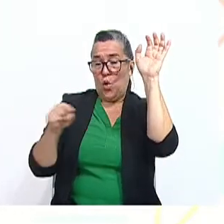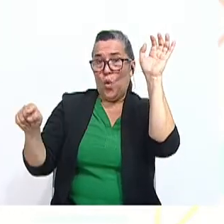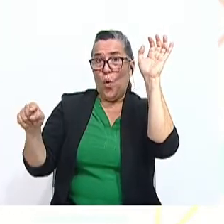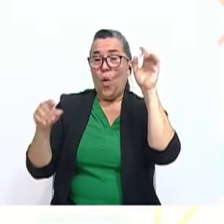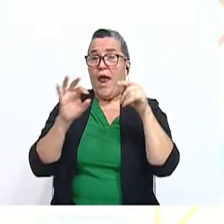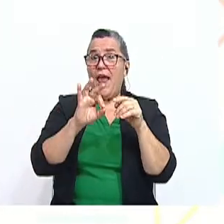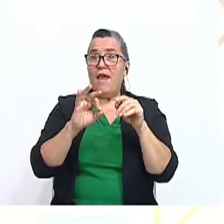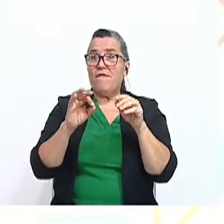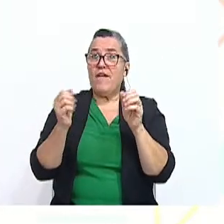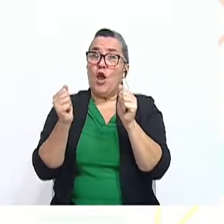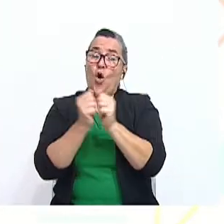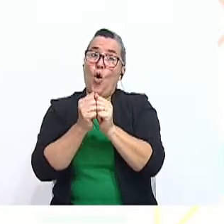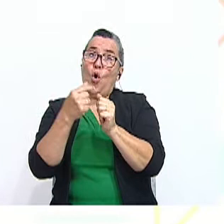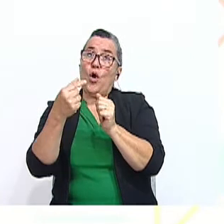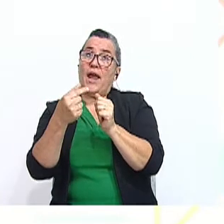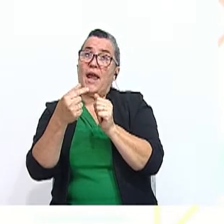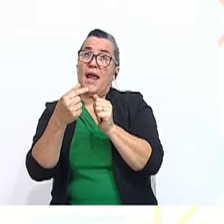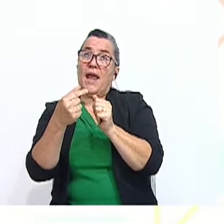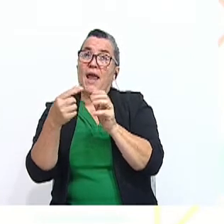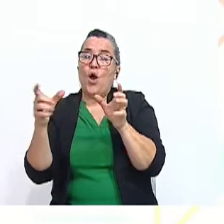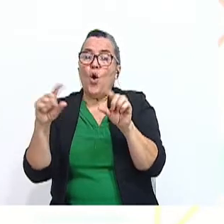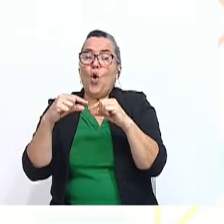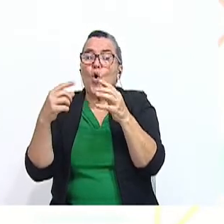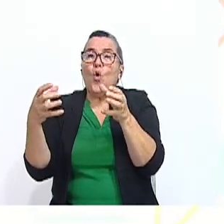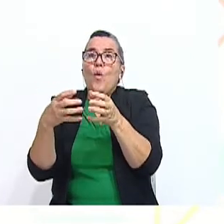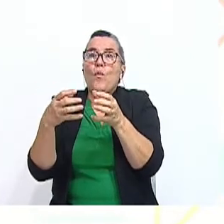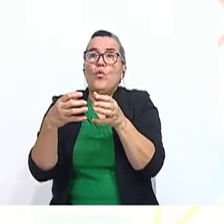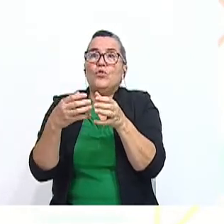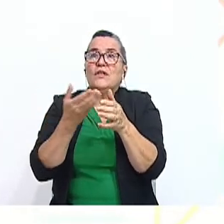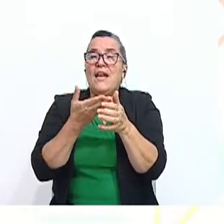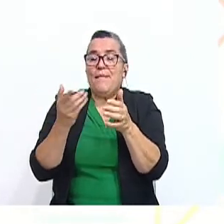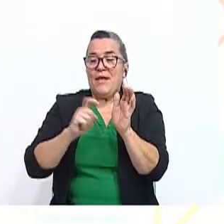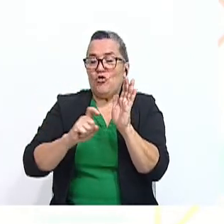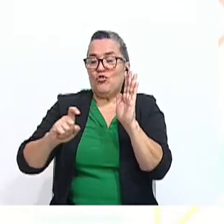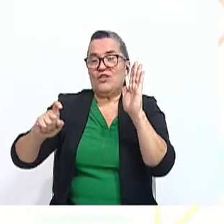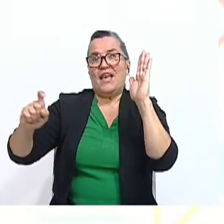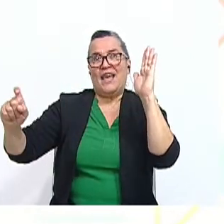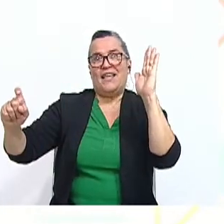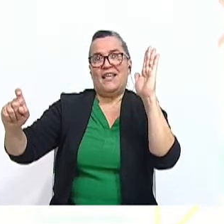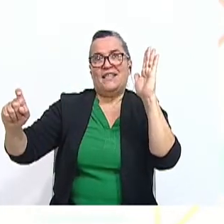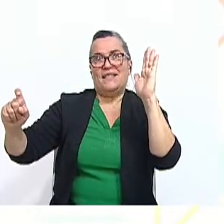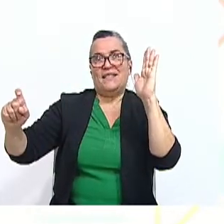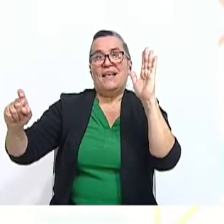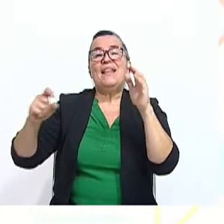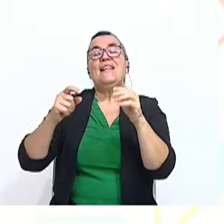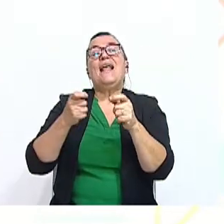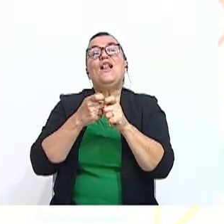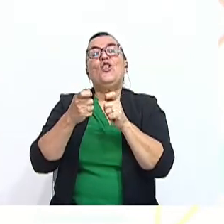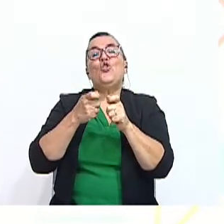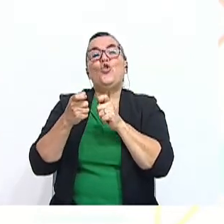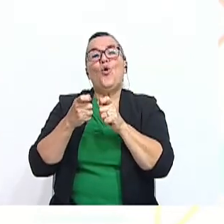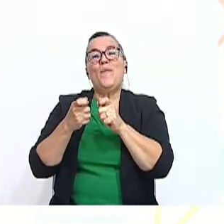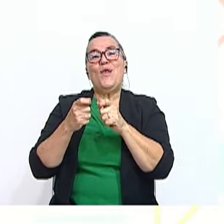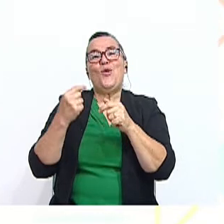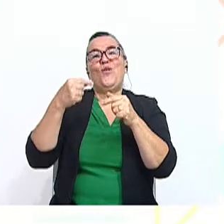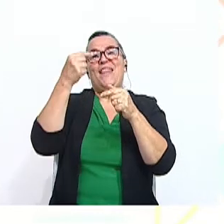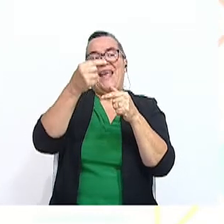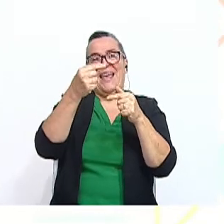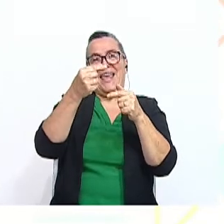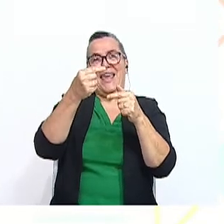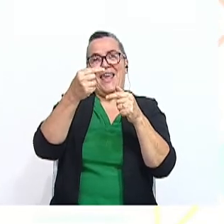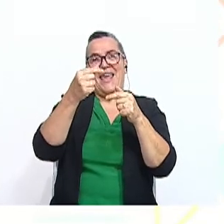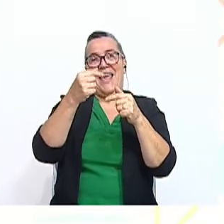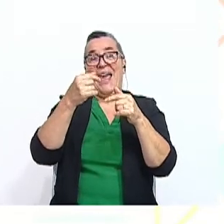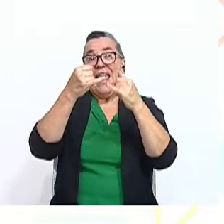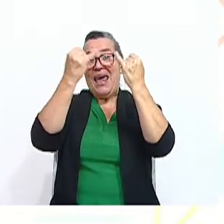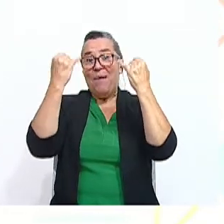f compuesta con g es el conjunto de los elementos x del dominio de g, cuyas imágenes g de